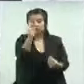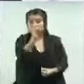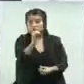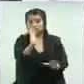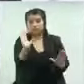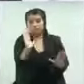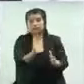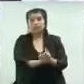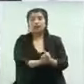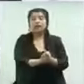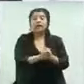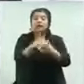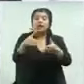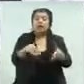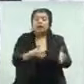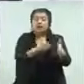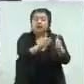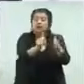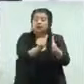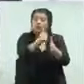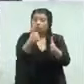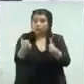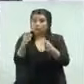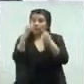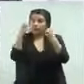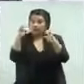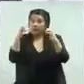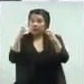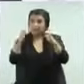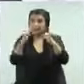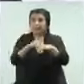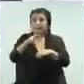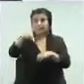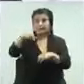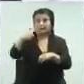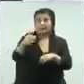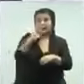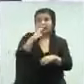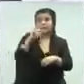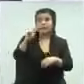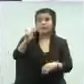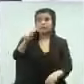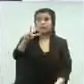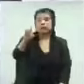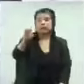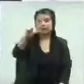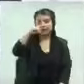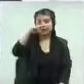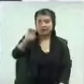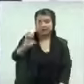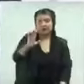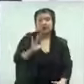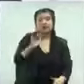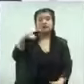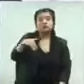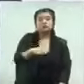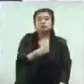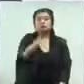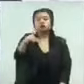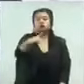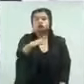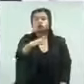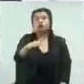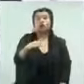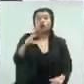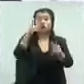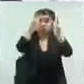prácticamente vías alternas, y ahí toda la gente sabemos que en Nahualate entro, llego a Chicacao, paso San Miguel Panam, llego a San